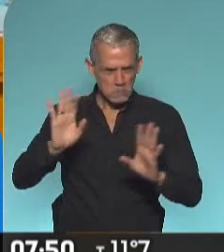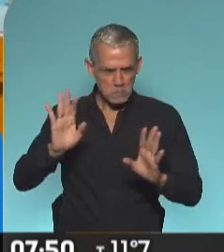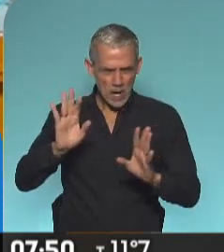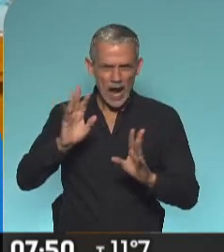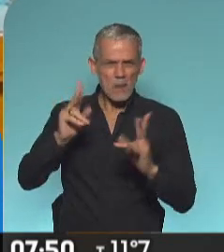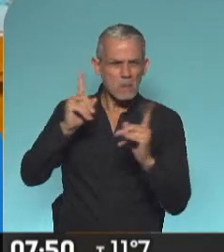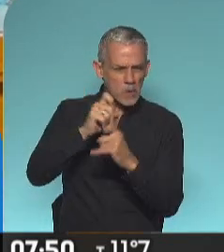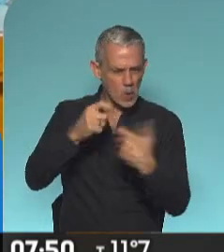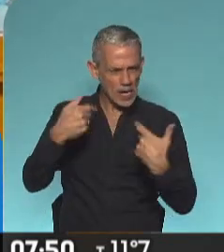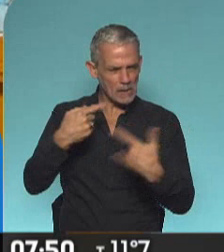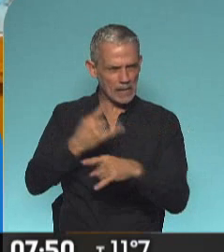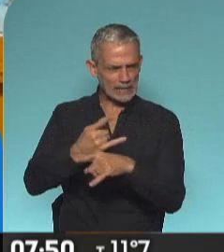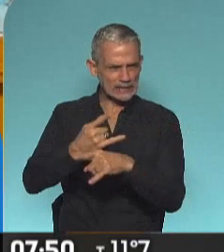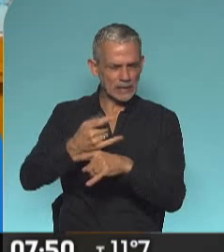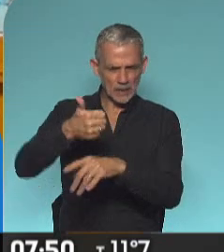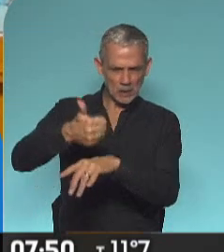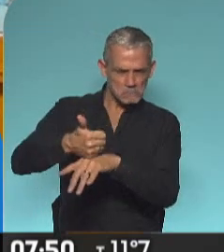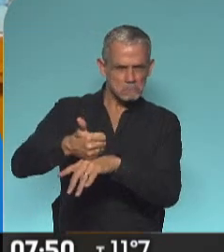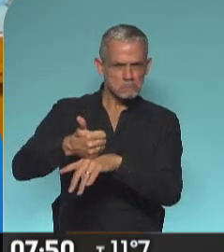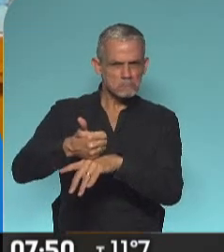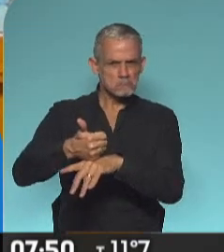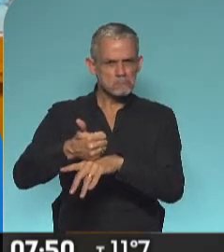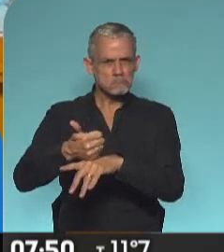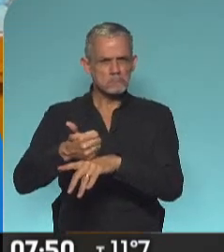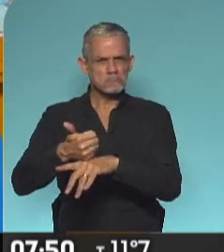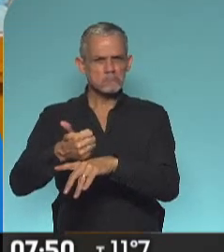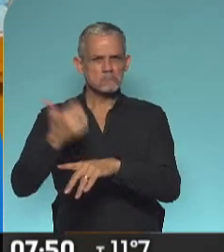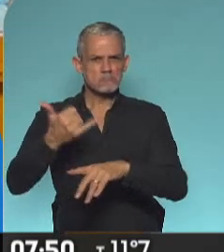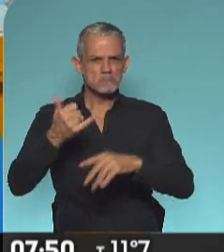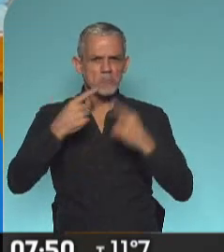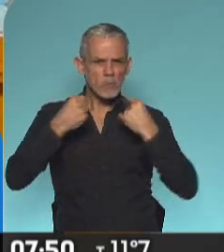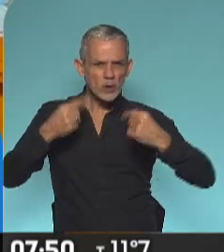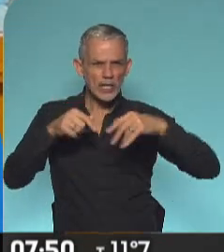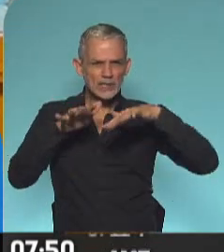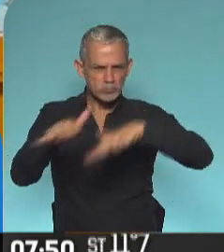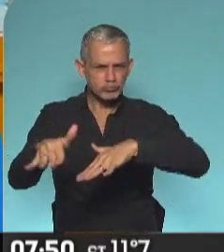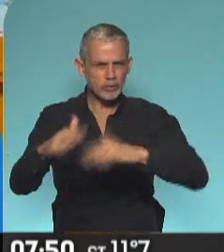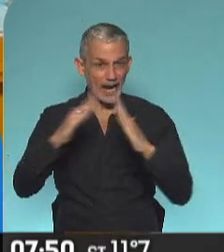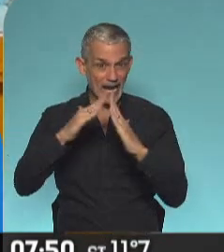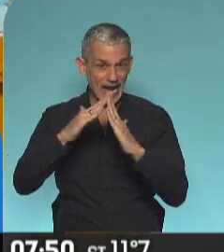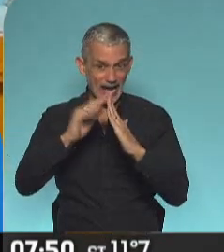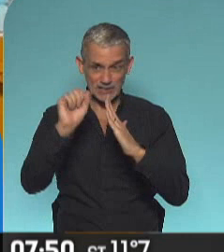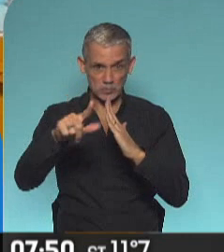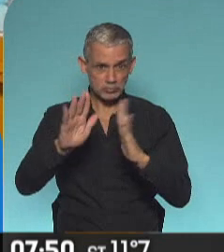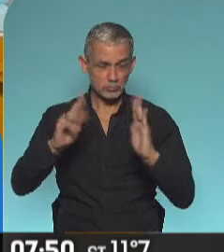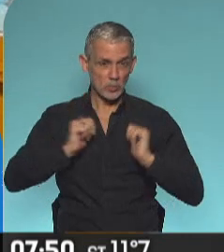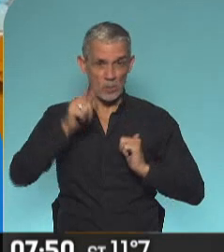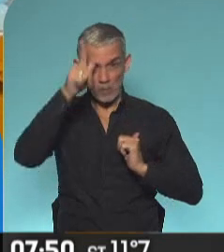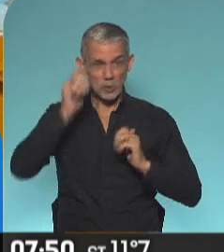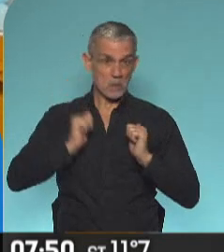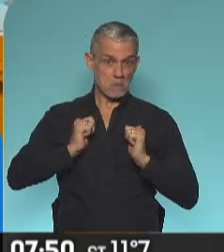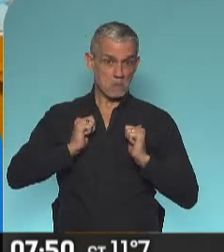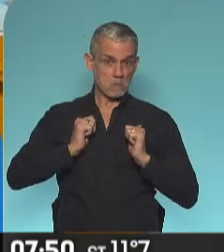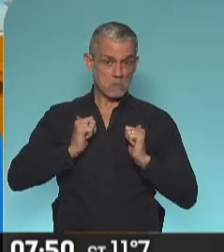amenazada. Hubo un respeto de con los manifestantes que estaban en la puerta, no intervino la policía